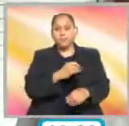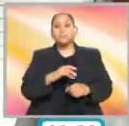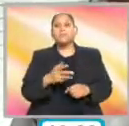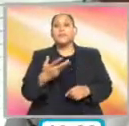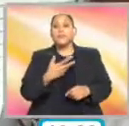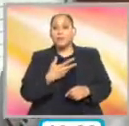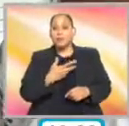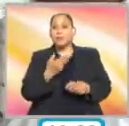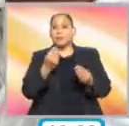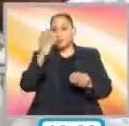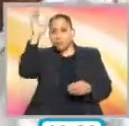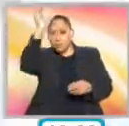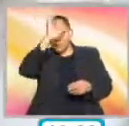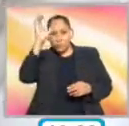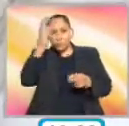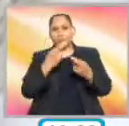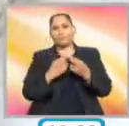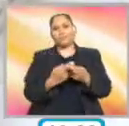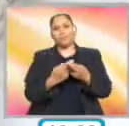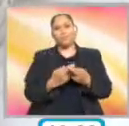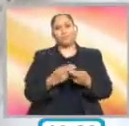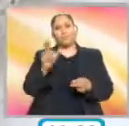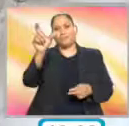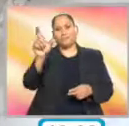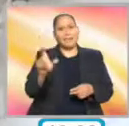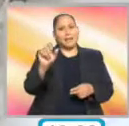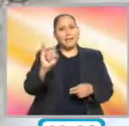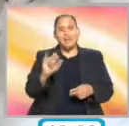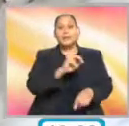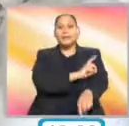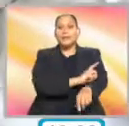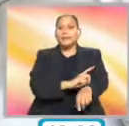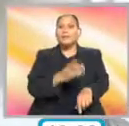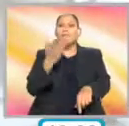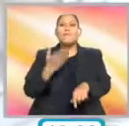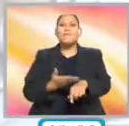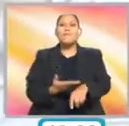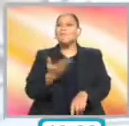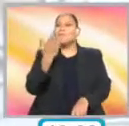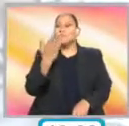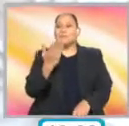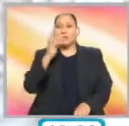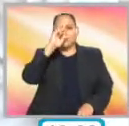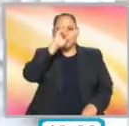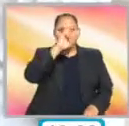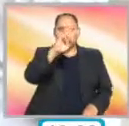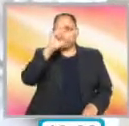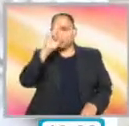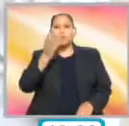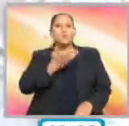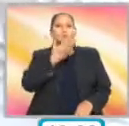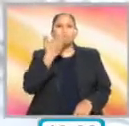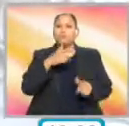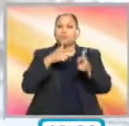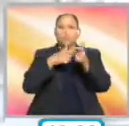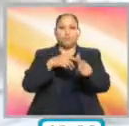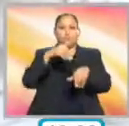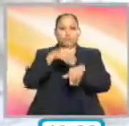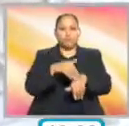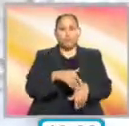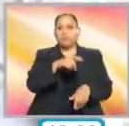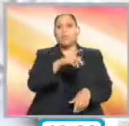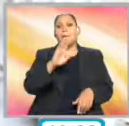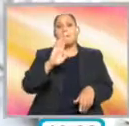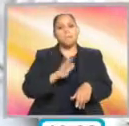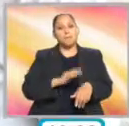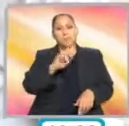tienen mucha identidad cultural, ¿no? Es una delegación muy respetuosa de todos estos tipos de cosas. Y más el pueblo de